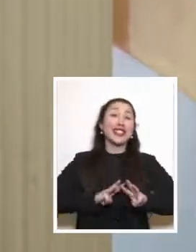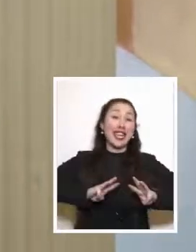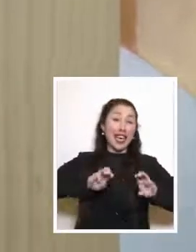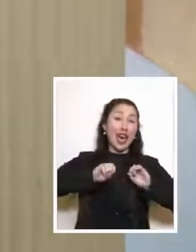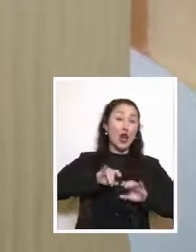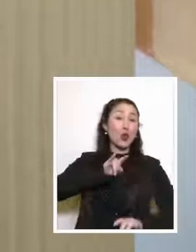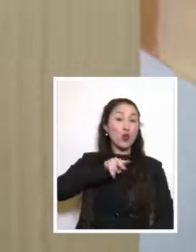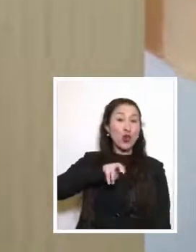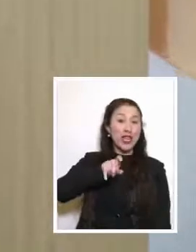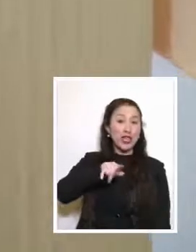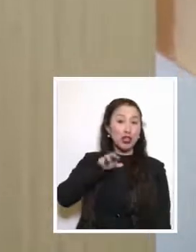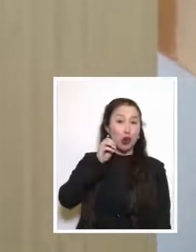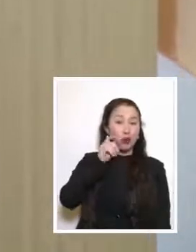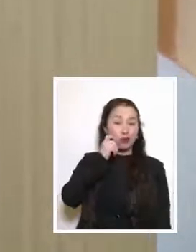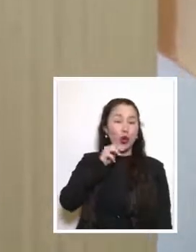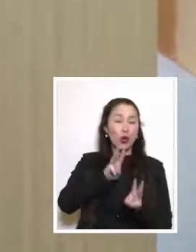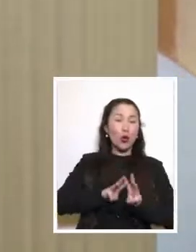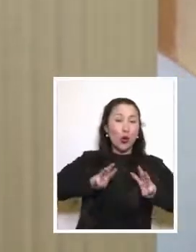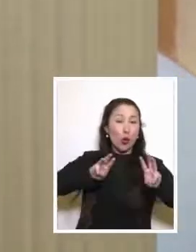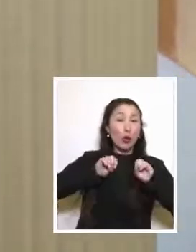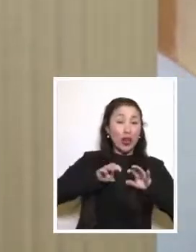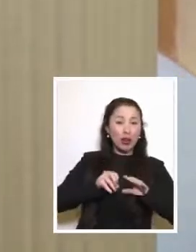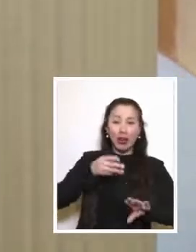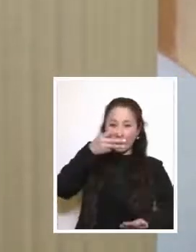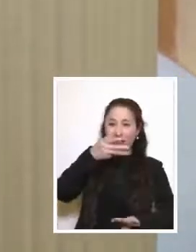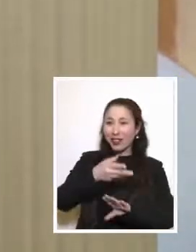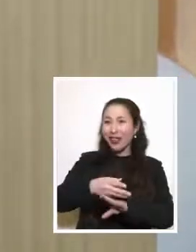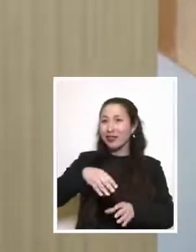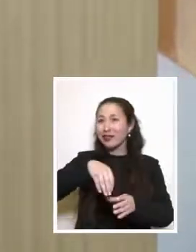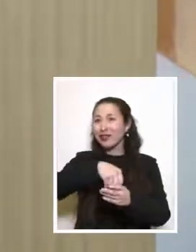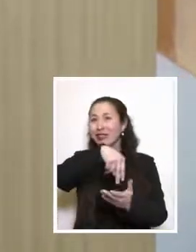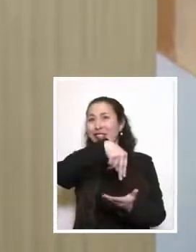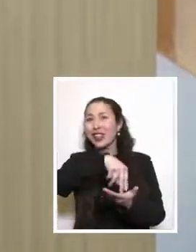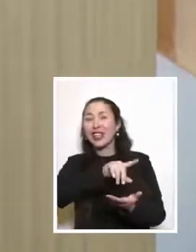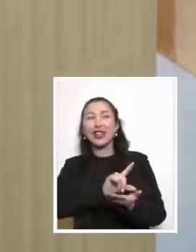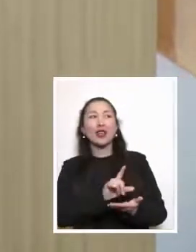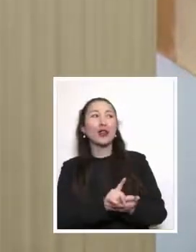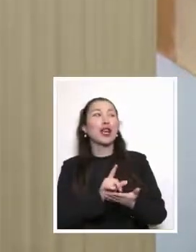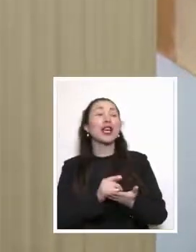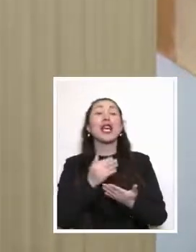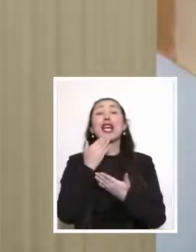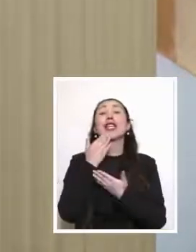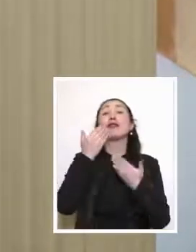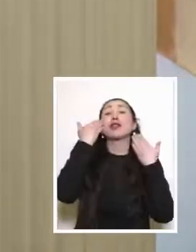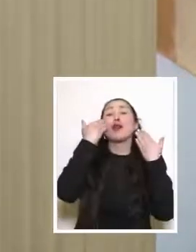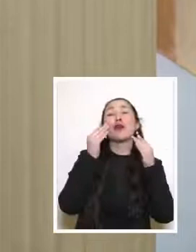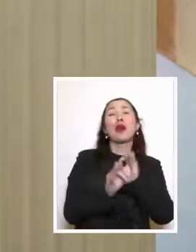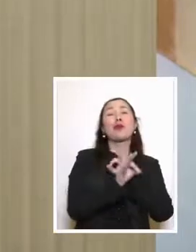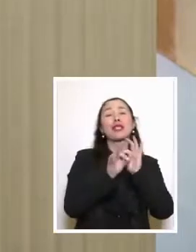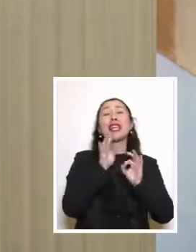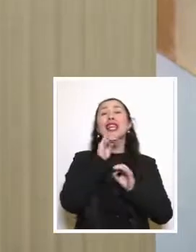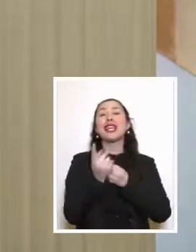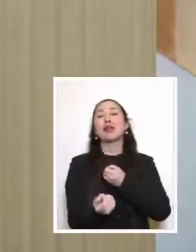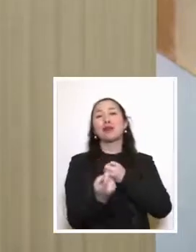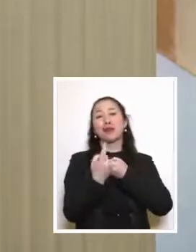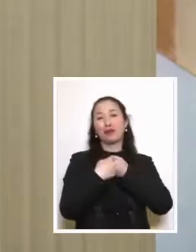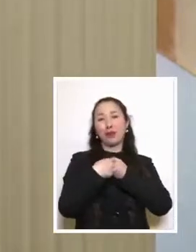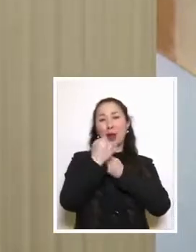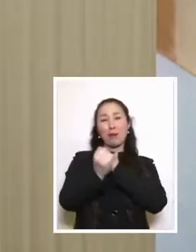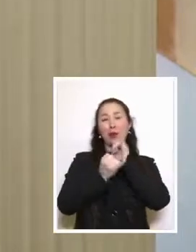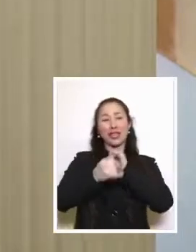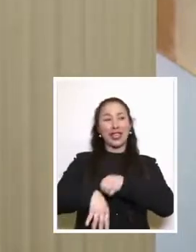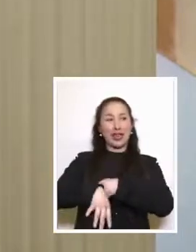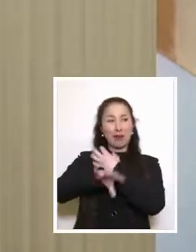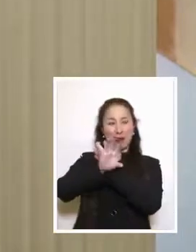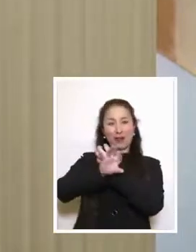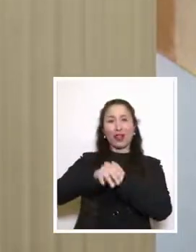y todas que están presentes, y un saludo especial a los y las que están en línea.